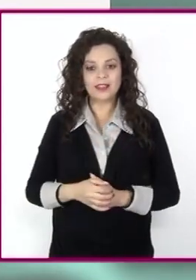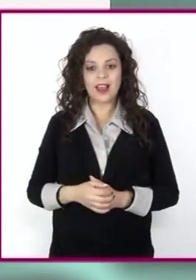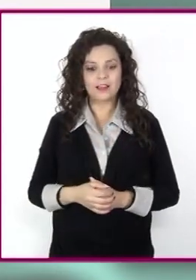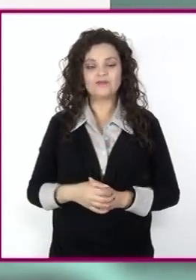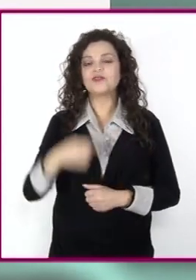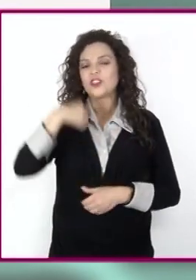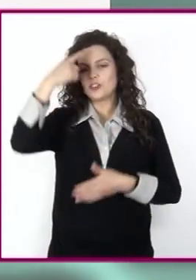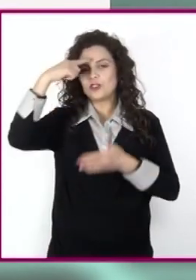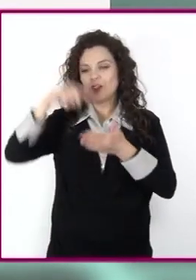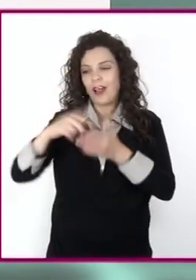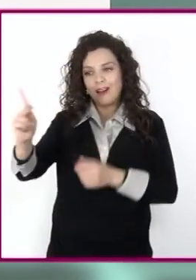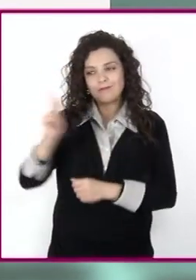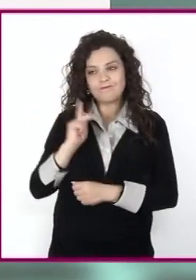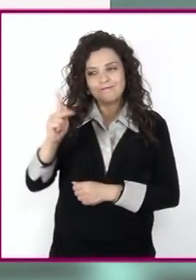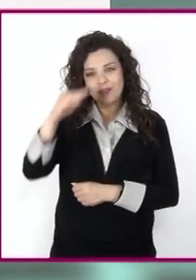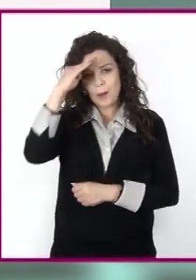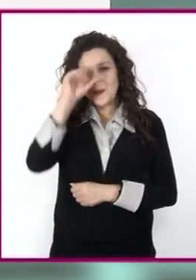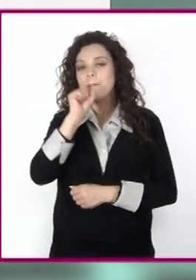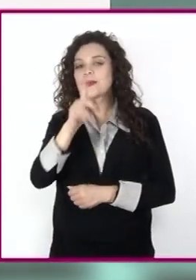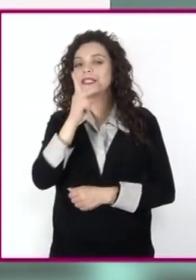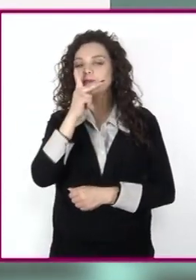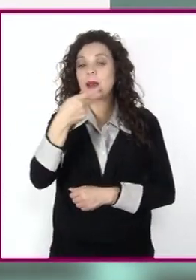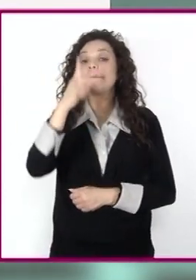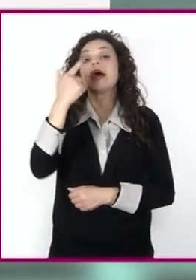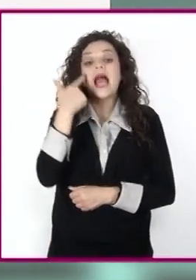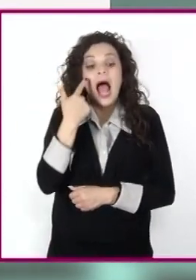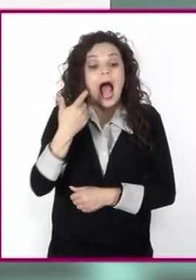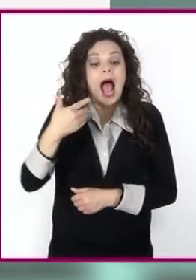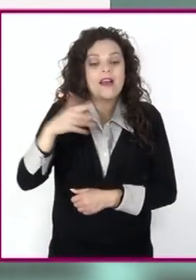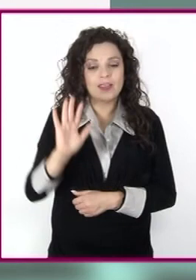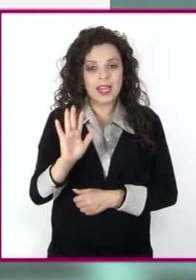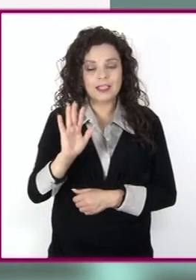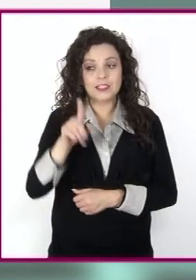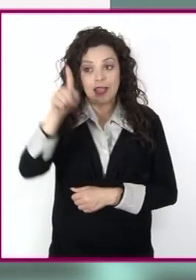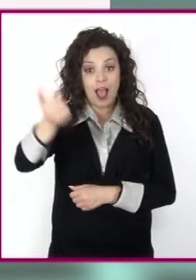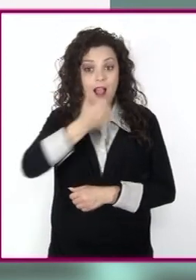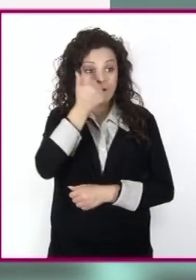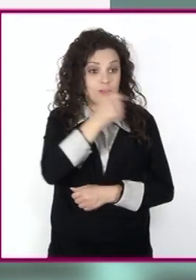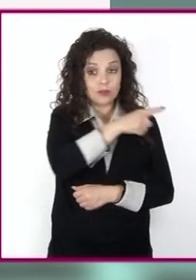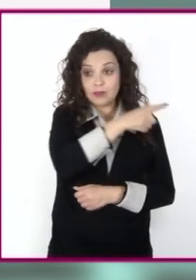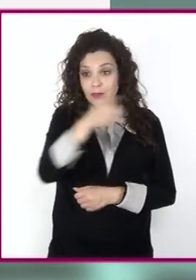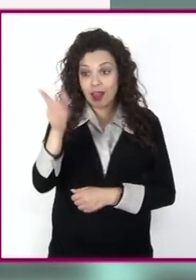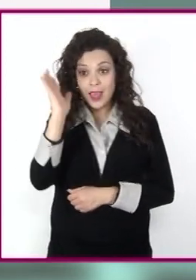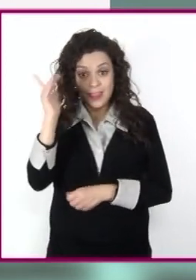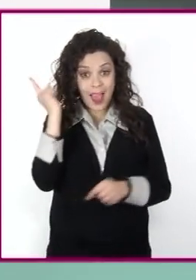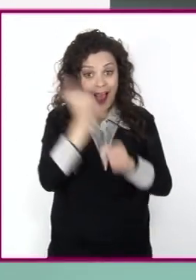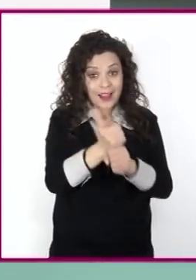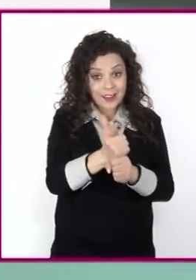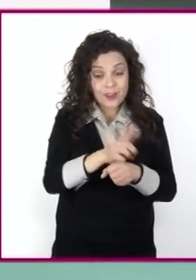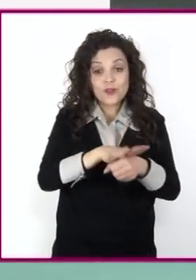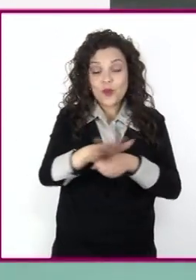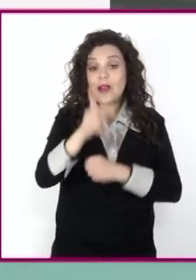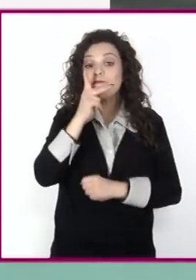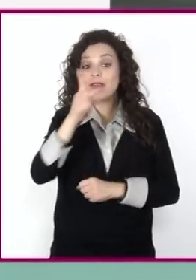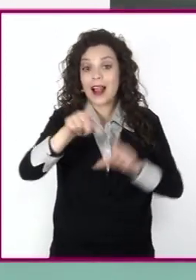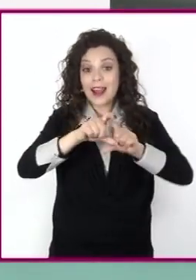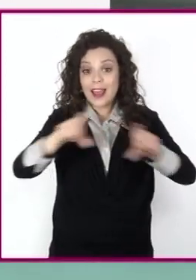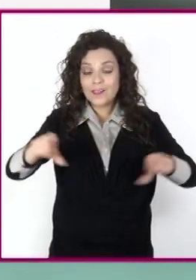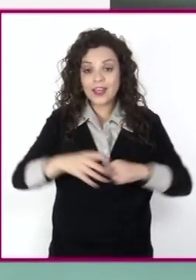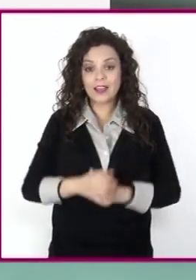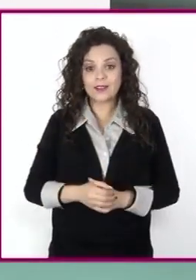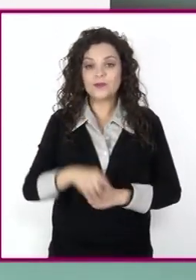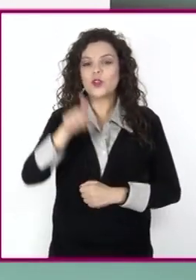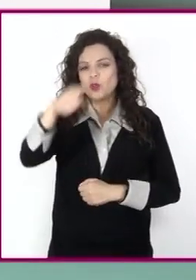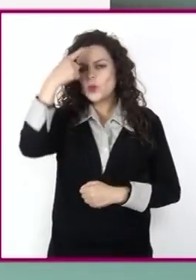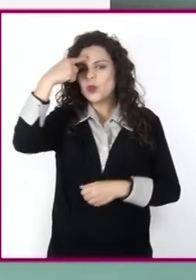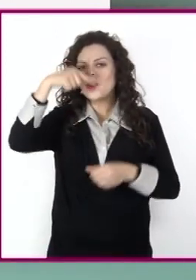estoy pensando, pero veamos si nuestras estudiantes lo han averiguado. ¿Cuál creen que sea